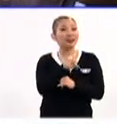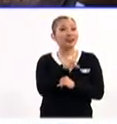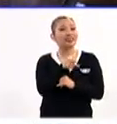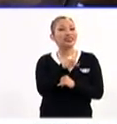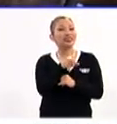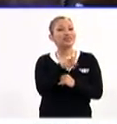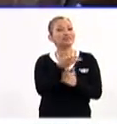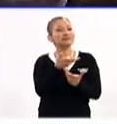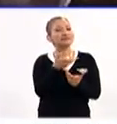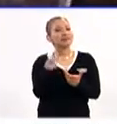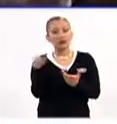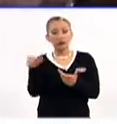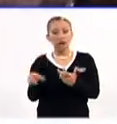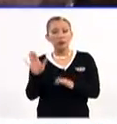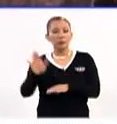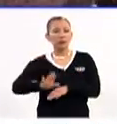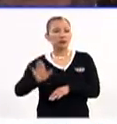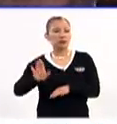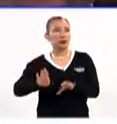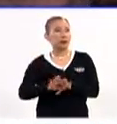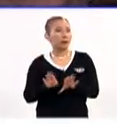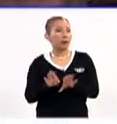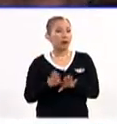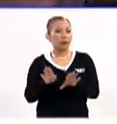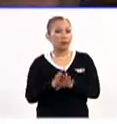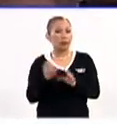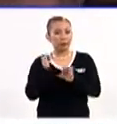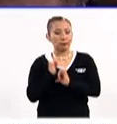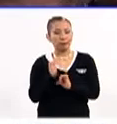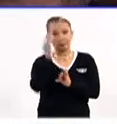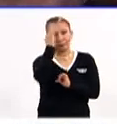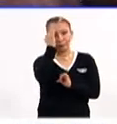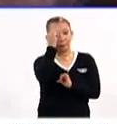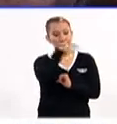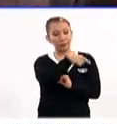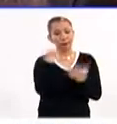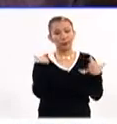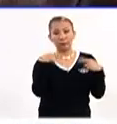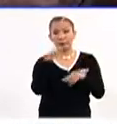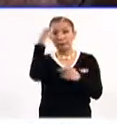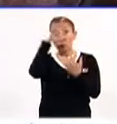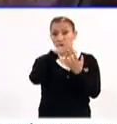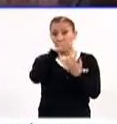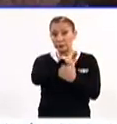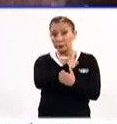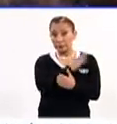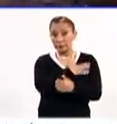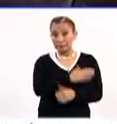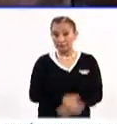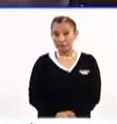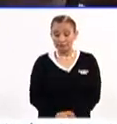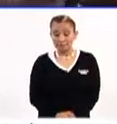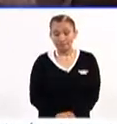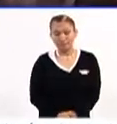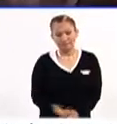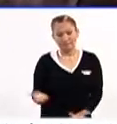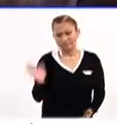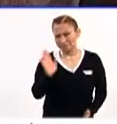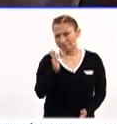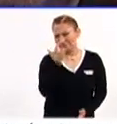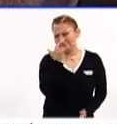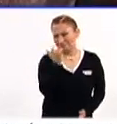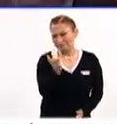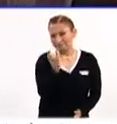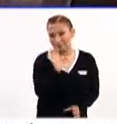sino realmente en algo parecido a una portavoz o a una representante de los españoles. Aunque nos pueda parecer